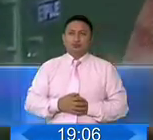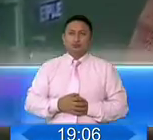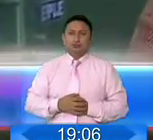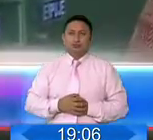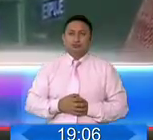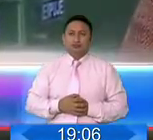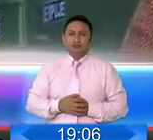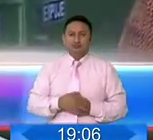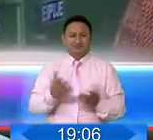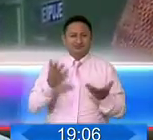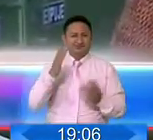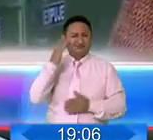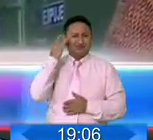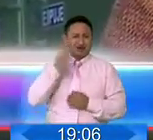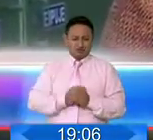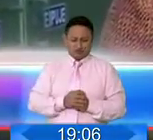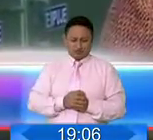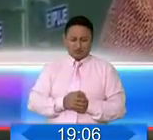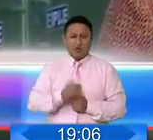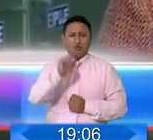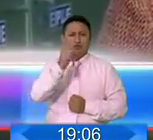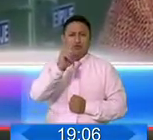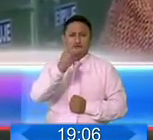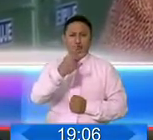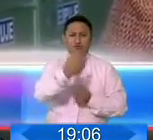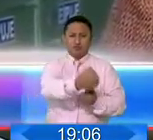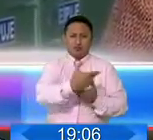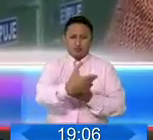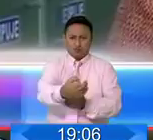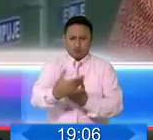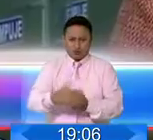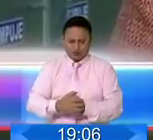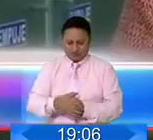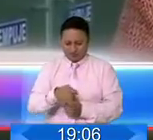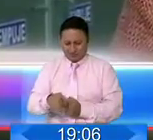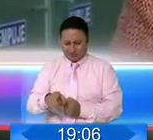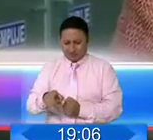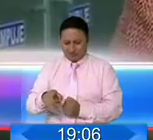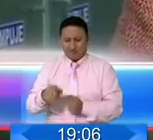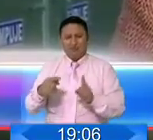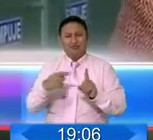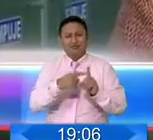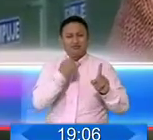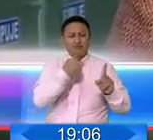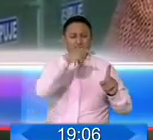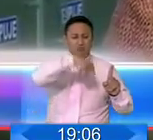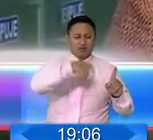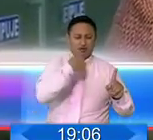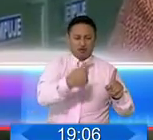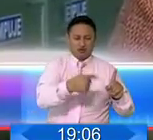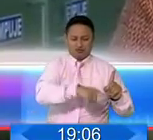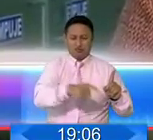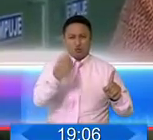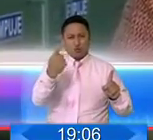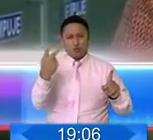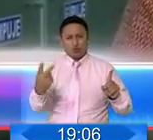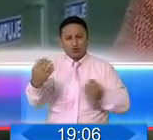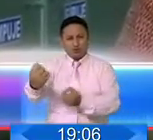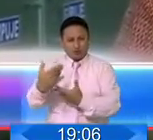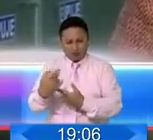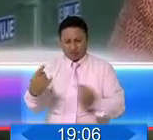Raro, porque existe un primero y segundo producto que dice todo lo contrario a lo que él declara aquí en la Asamblea.